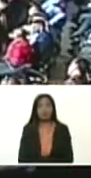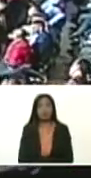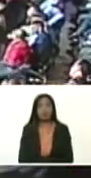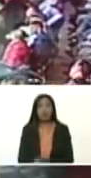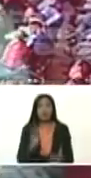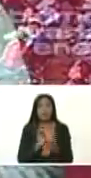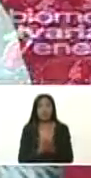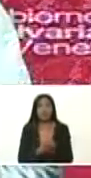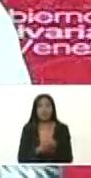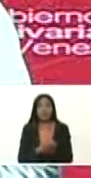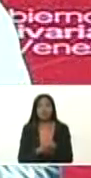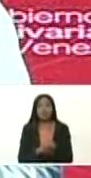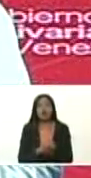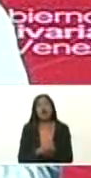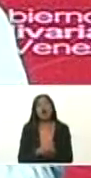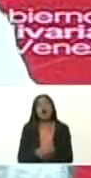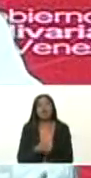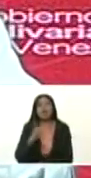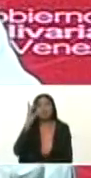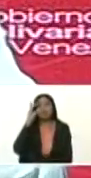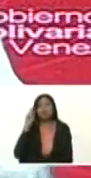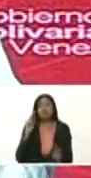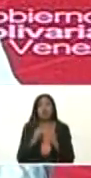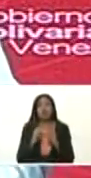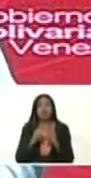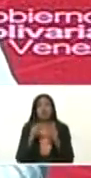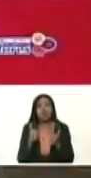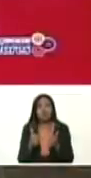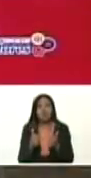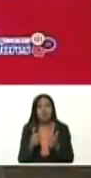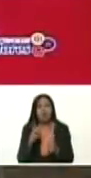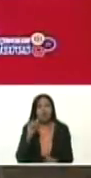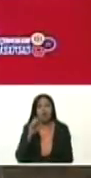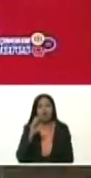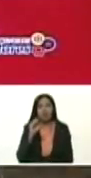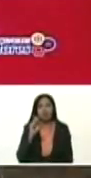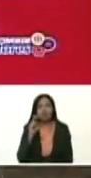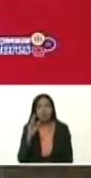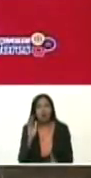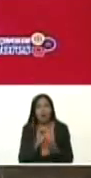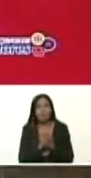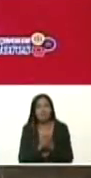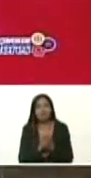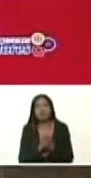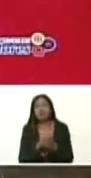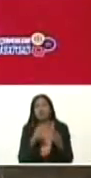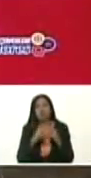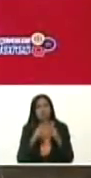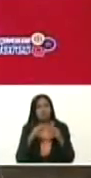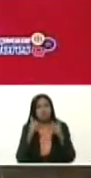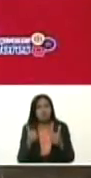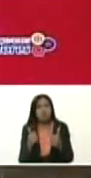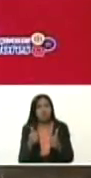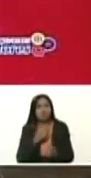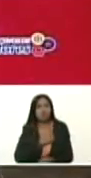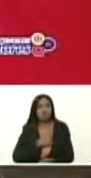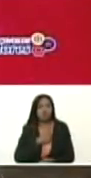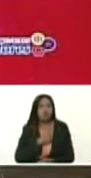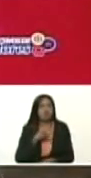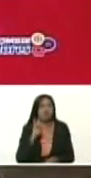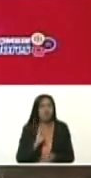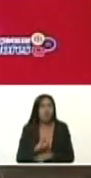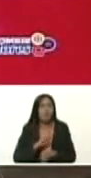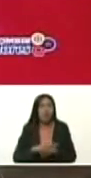compañera Delcy, usted que conoce muy bien a Jesús Martínez también, mi querido camarada, lástima que no vino, porque a mí me